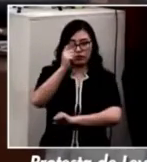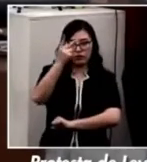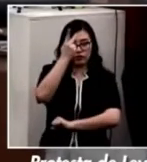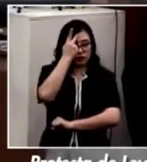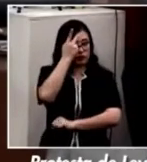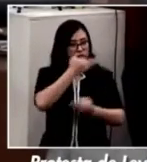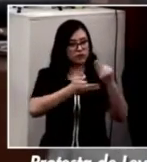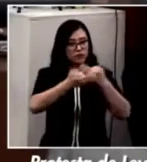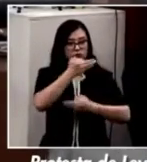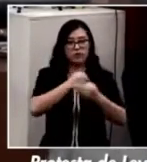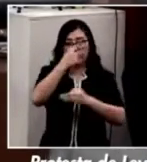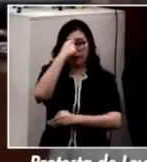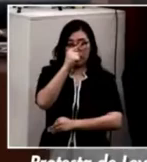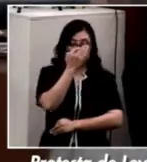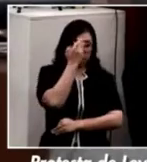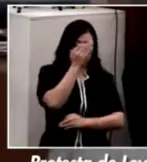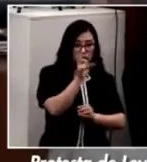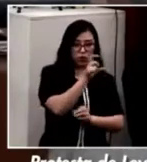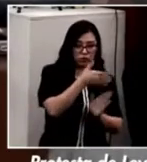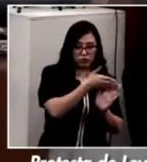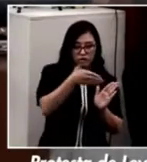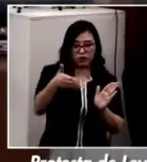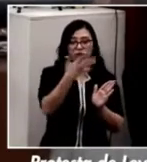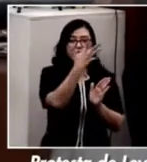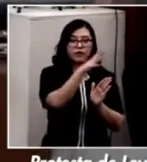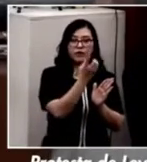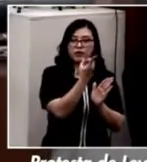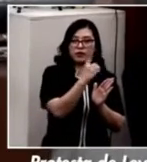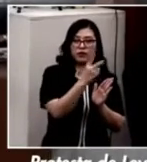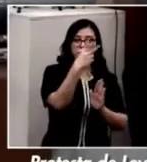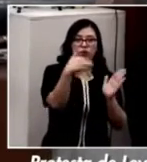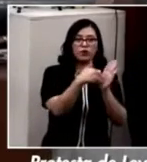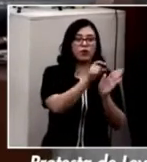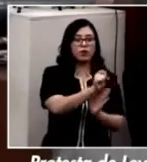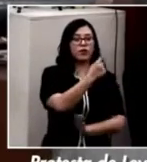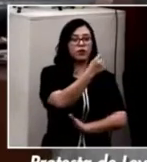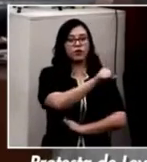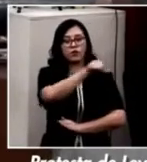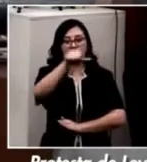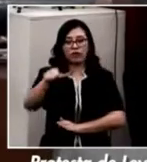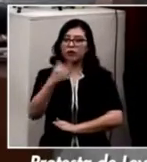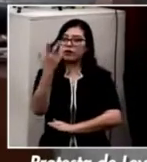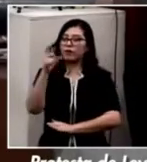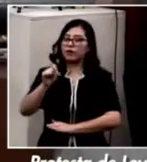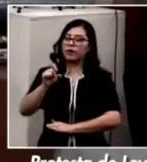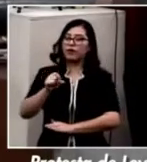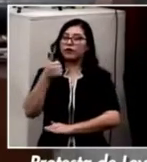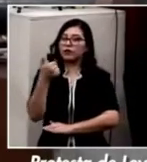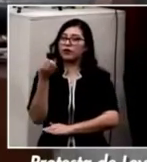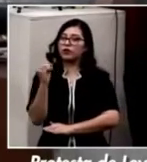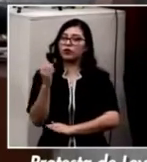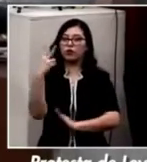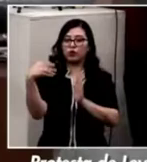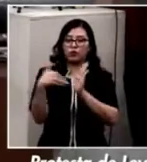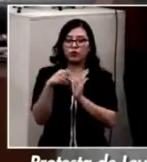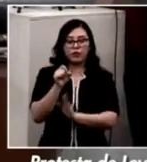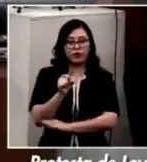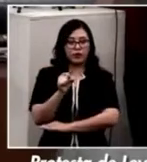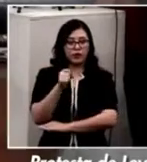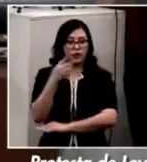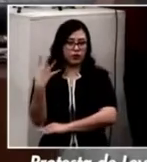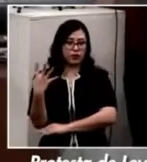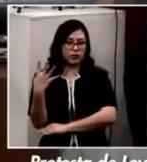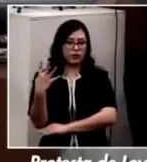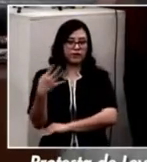la sociedad en general, no hay ningún campo fértil de oportunidad para la delincuencia organizada en San Luis. Debemos de